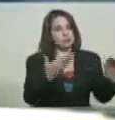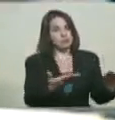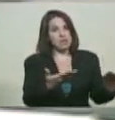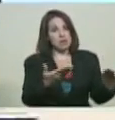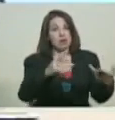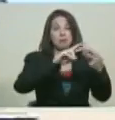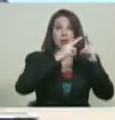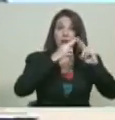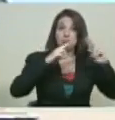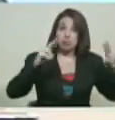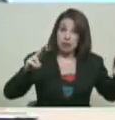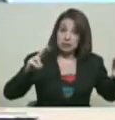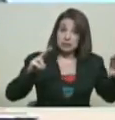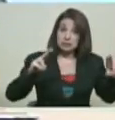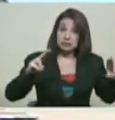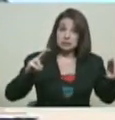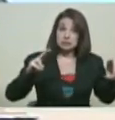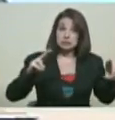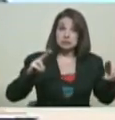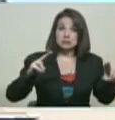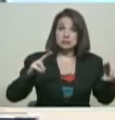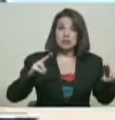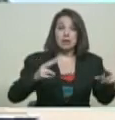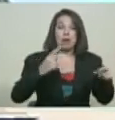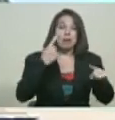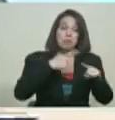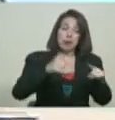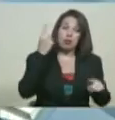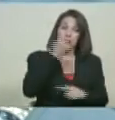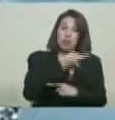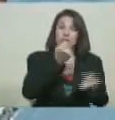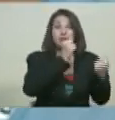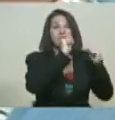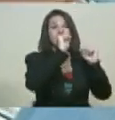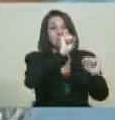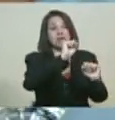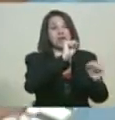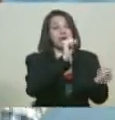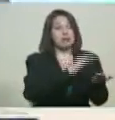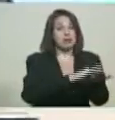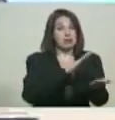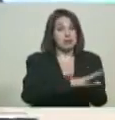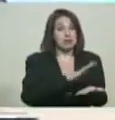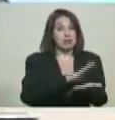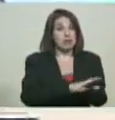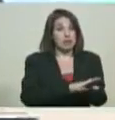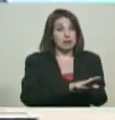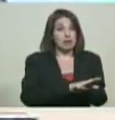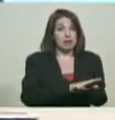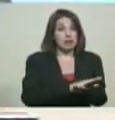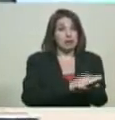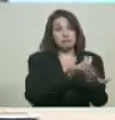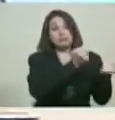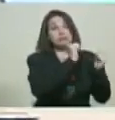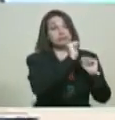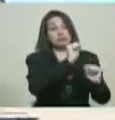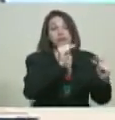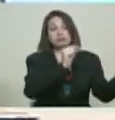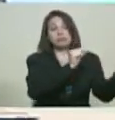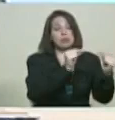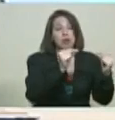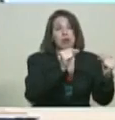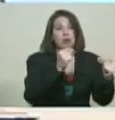no bajemos nuestra guardia en defender la tranquilidad en combatir cualquier intento de golpe de estado